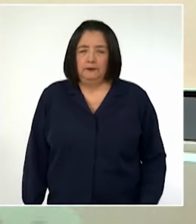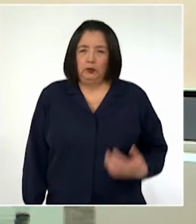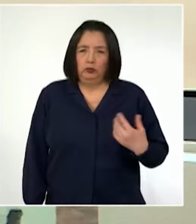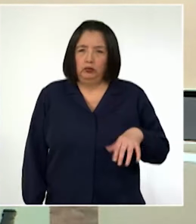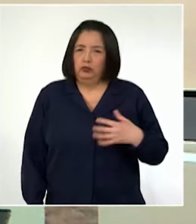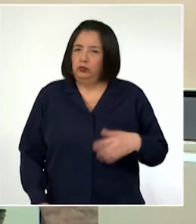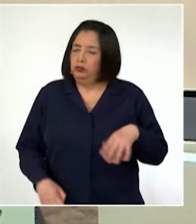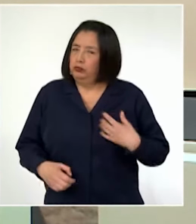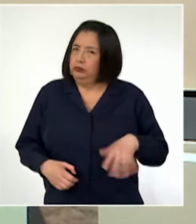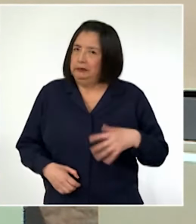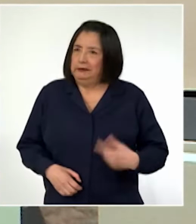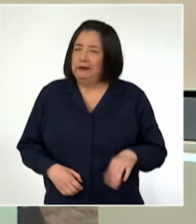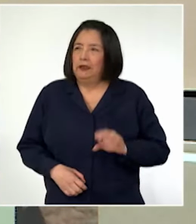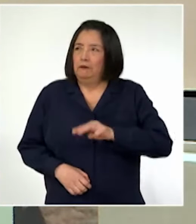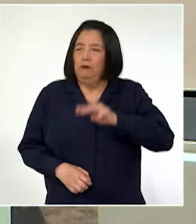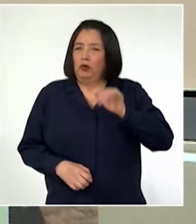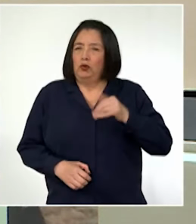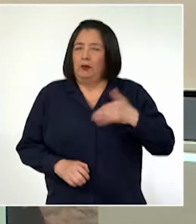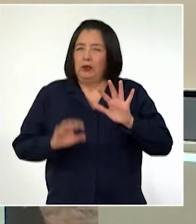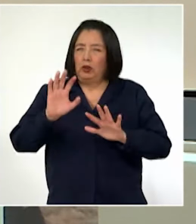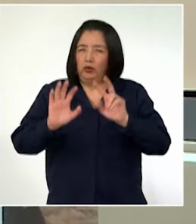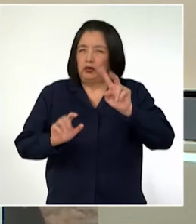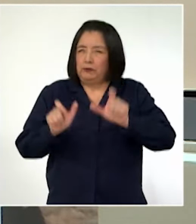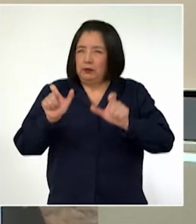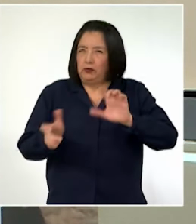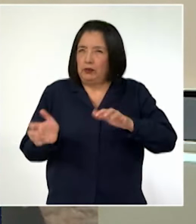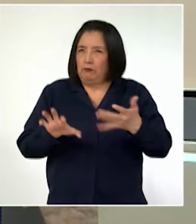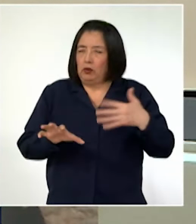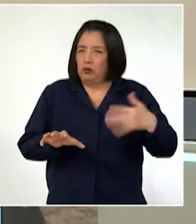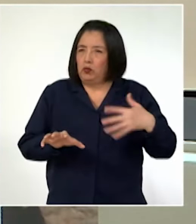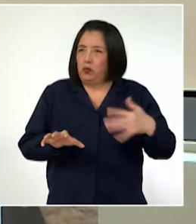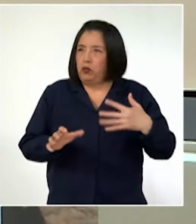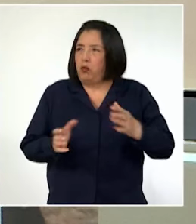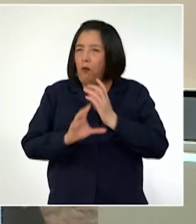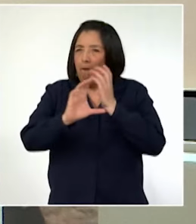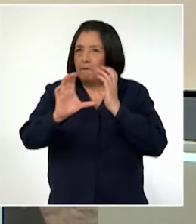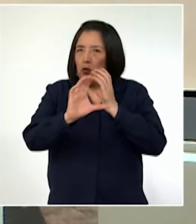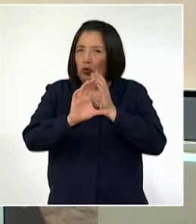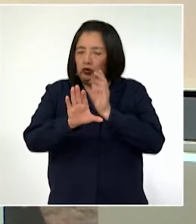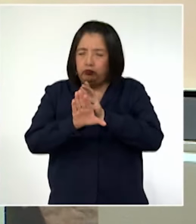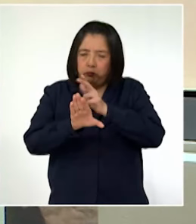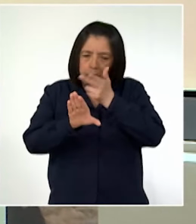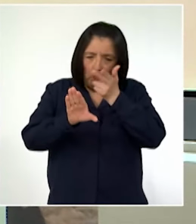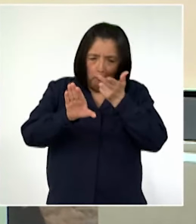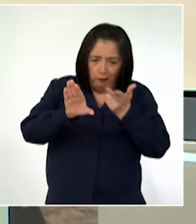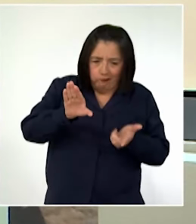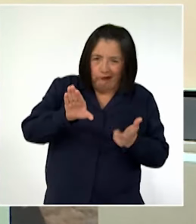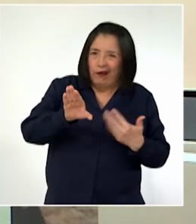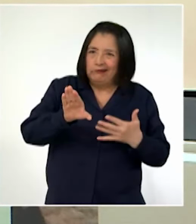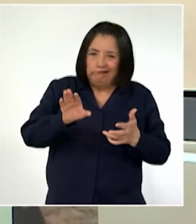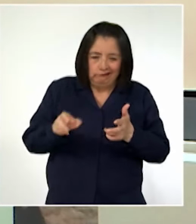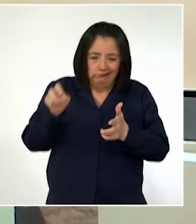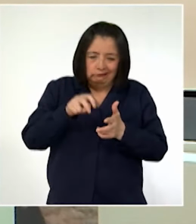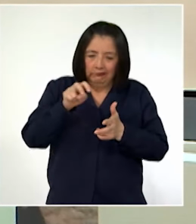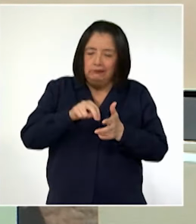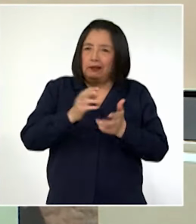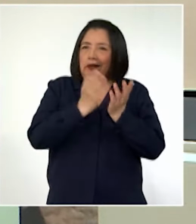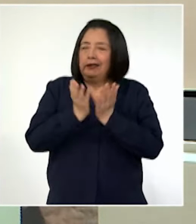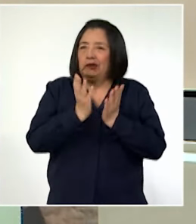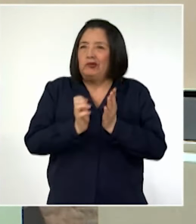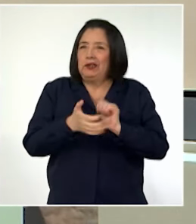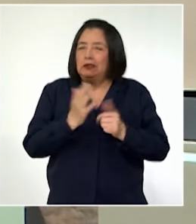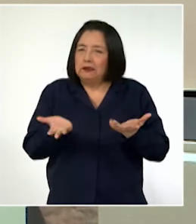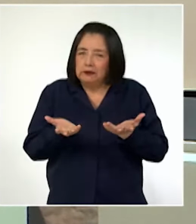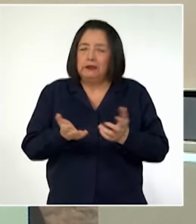Una tragedia en Moyobamba, 12 muertos y más de 30 heridos, fue lo que dejó la caída de un bus donde viajaba una promoción de estudiantes de secundaria de un colegio de